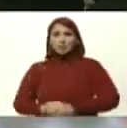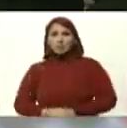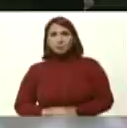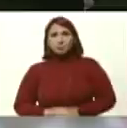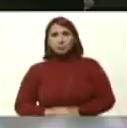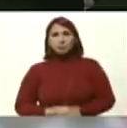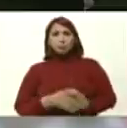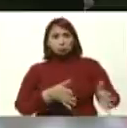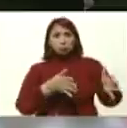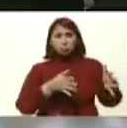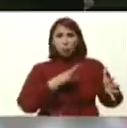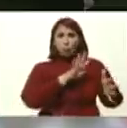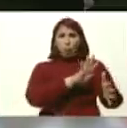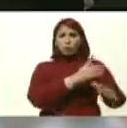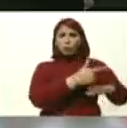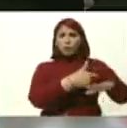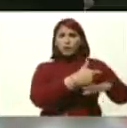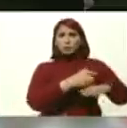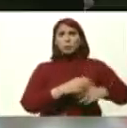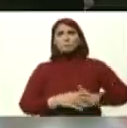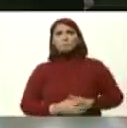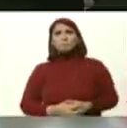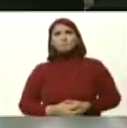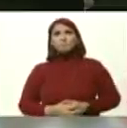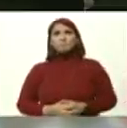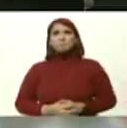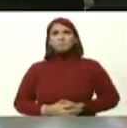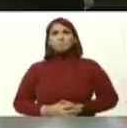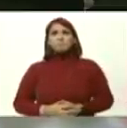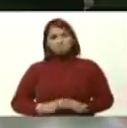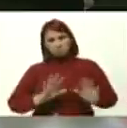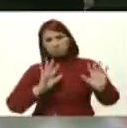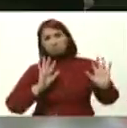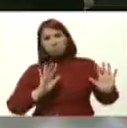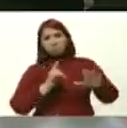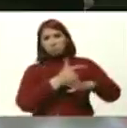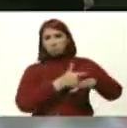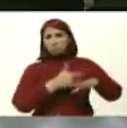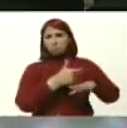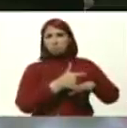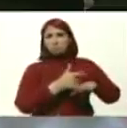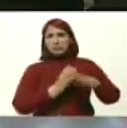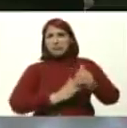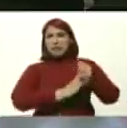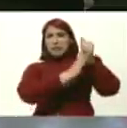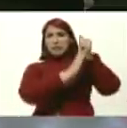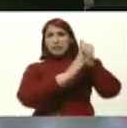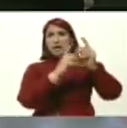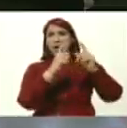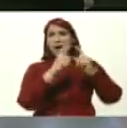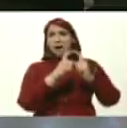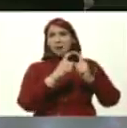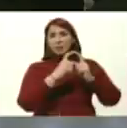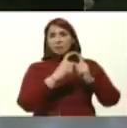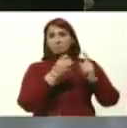Ellos ganaron 4 gobernaciones. La ganaron líderes de Acción Democrática.